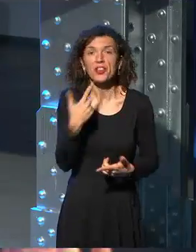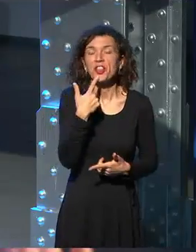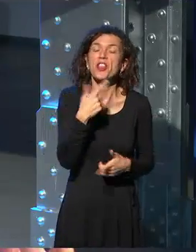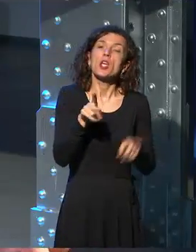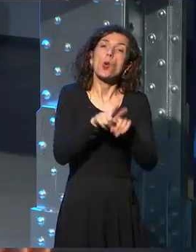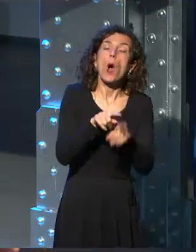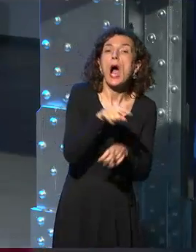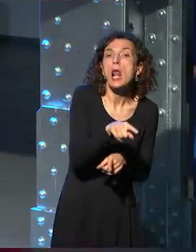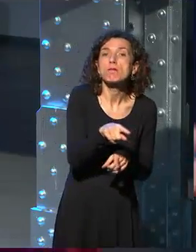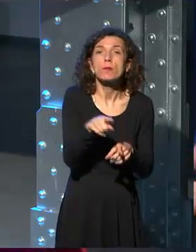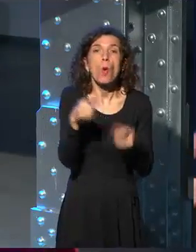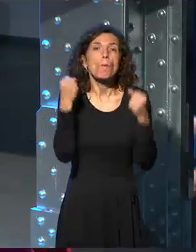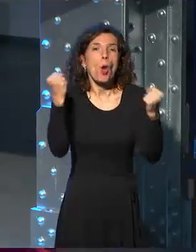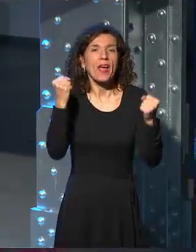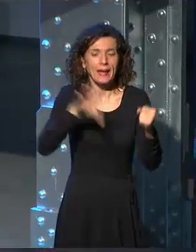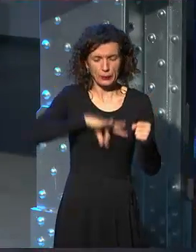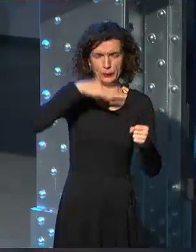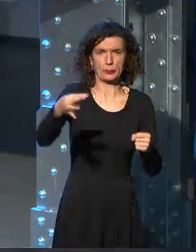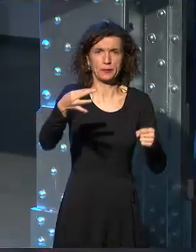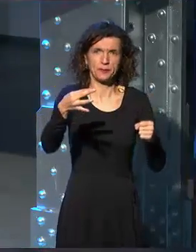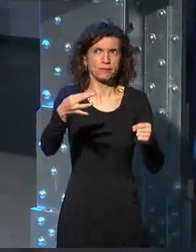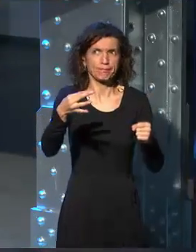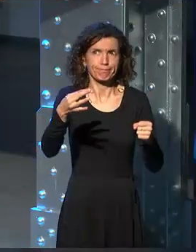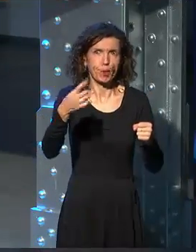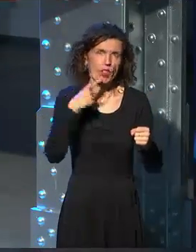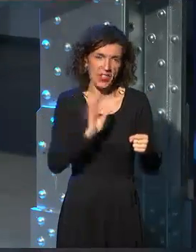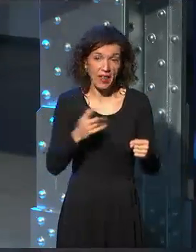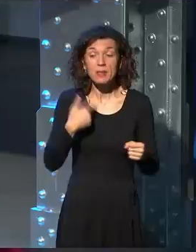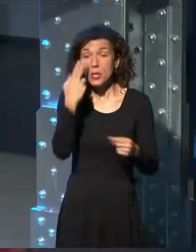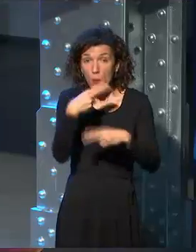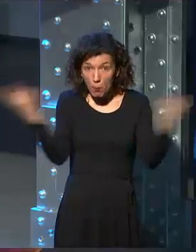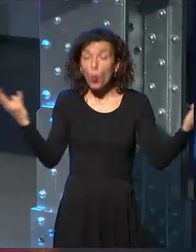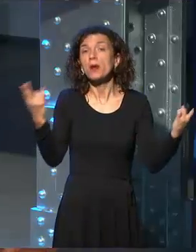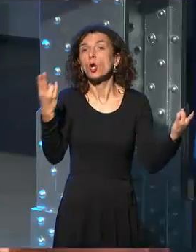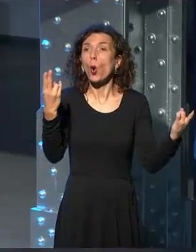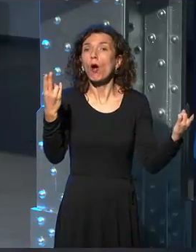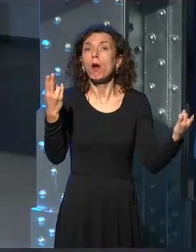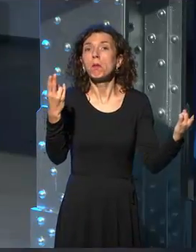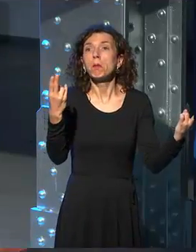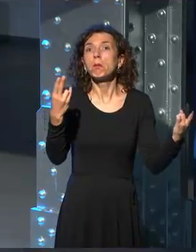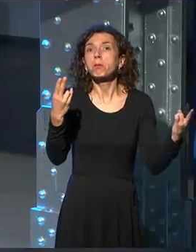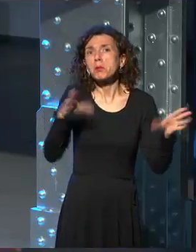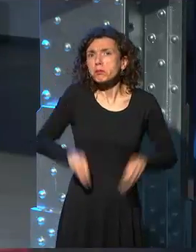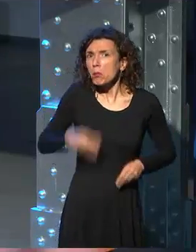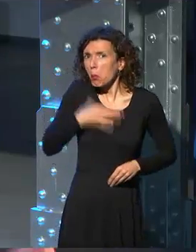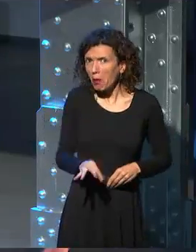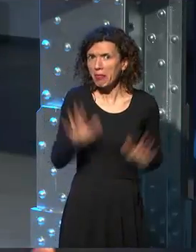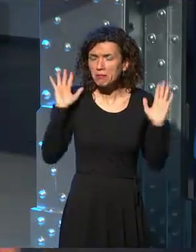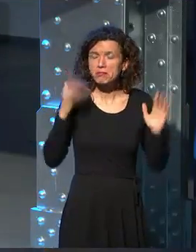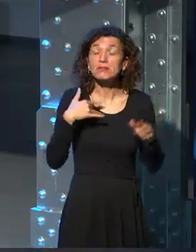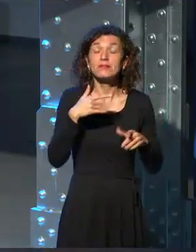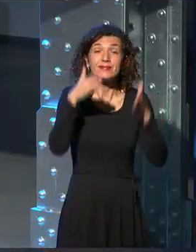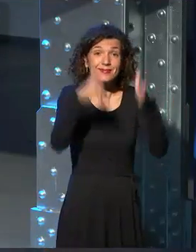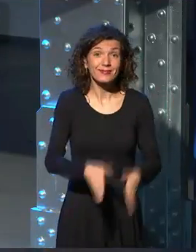que tienen poderes, pero si el público llega a asumirlo, tampoco lo niegan. Entonces,